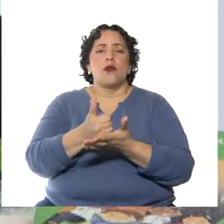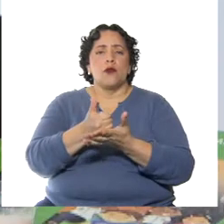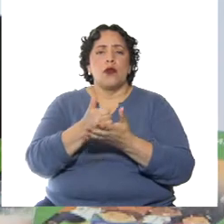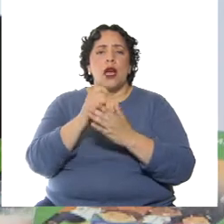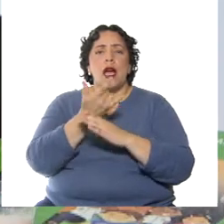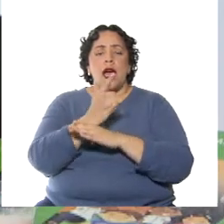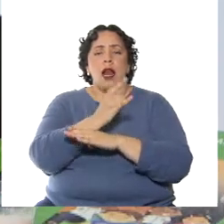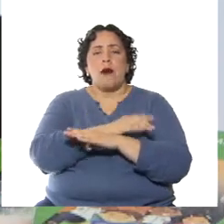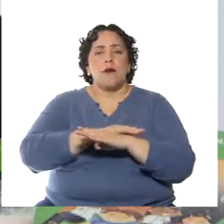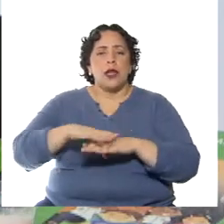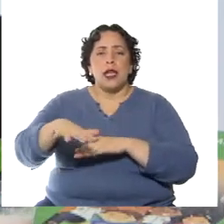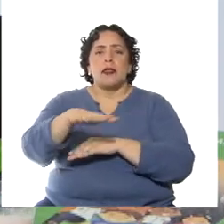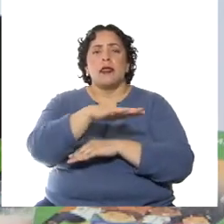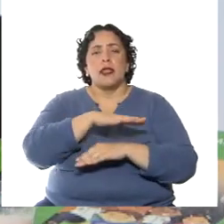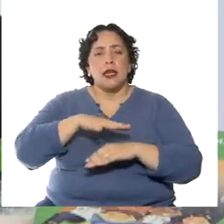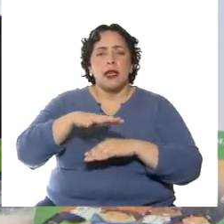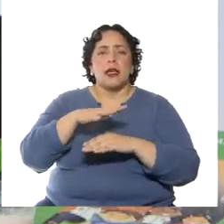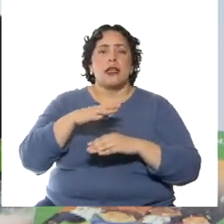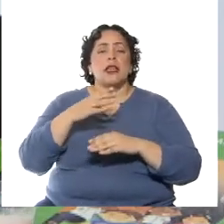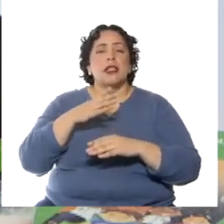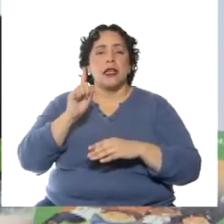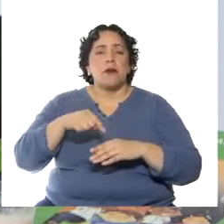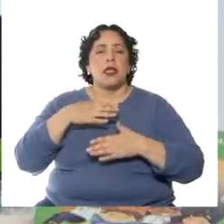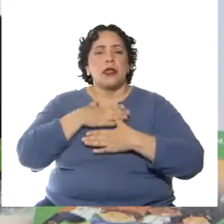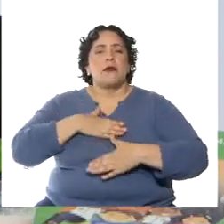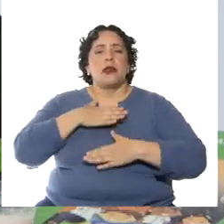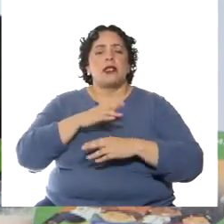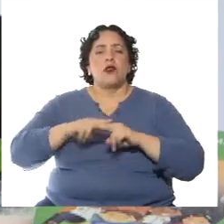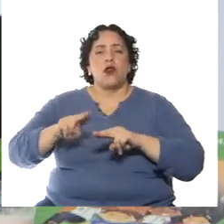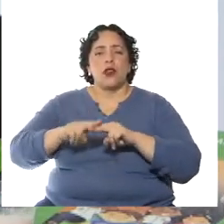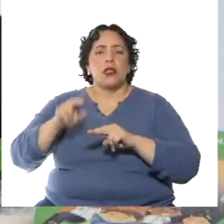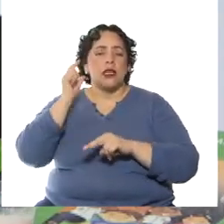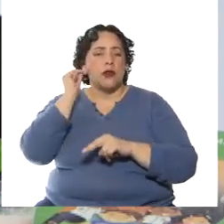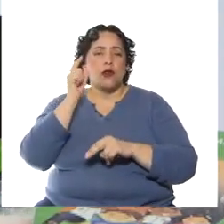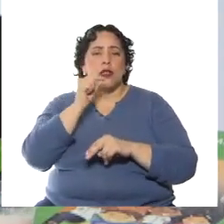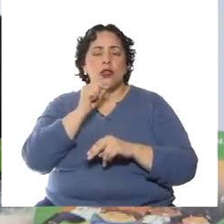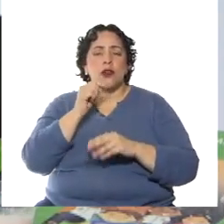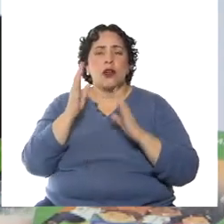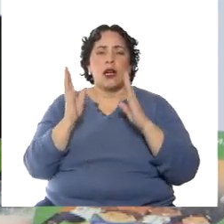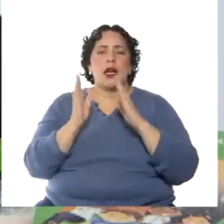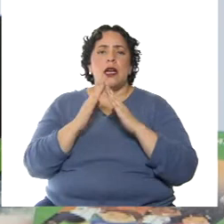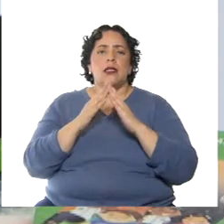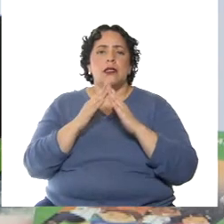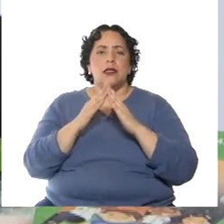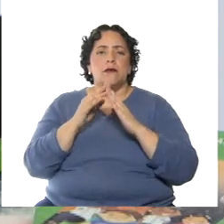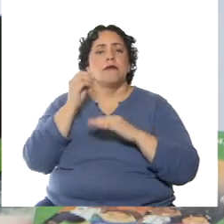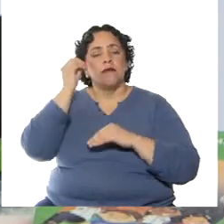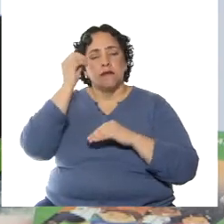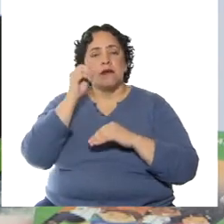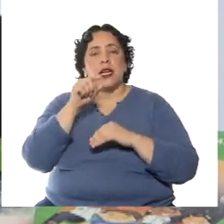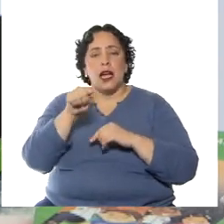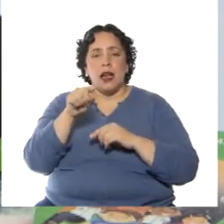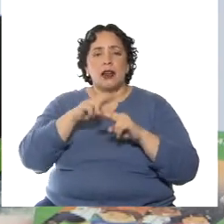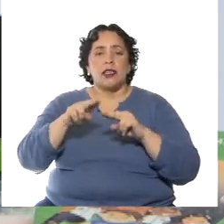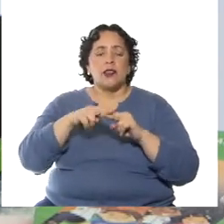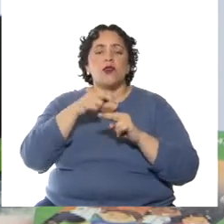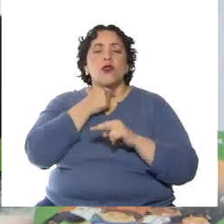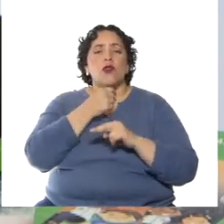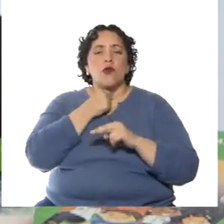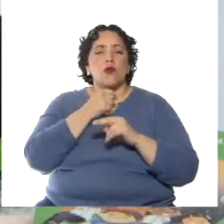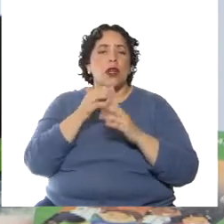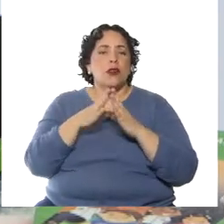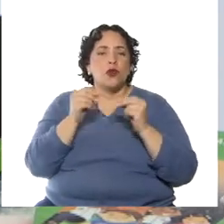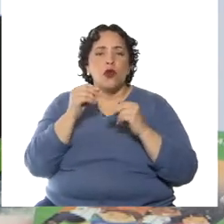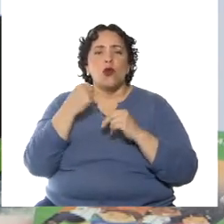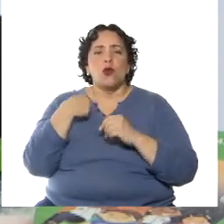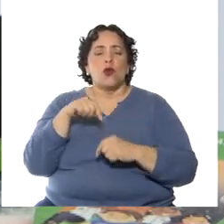el ambiente, incluso que sea muy divertido para nuestros niños y niñas en casa. Créanme que esto a ellos les va a encantar. A ellos les encanta todo